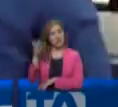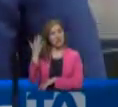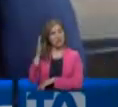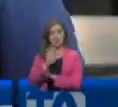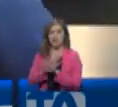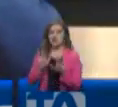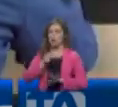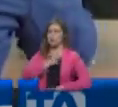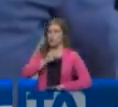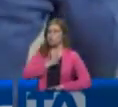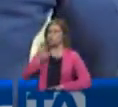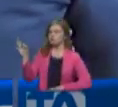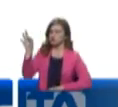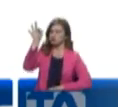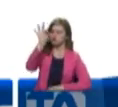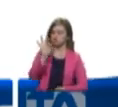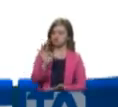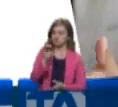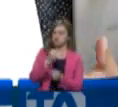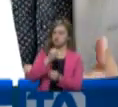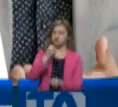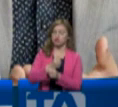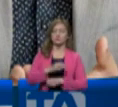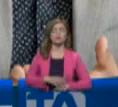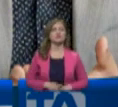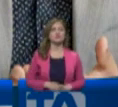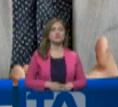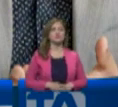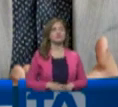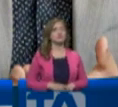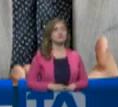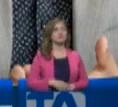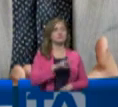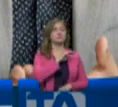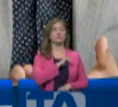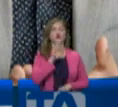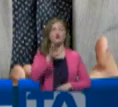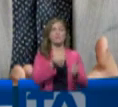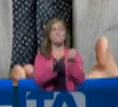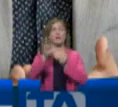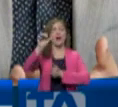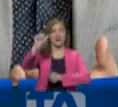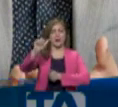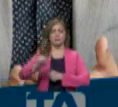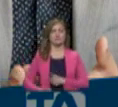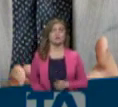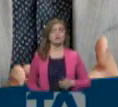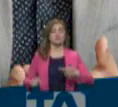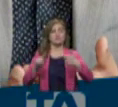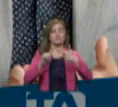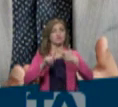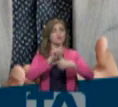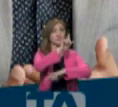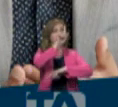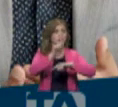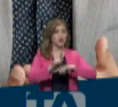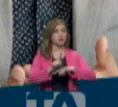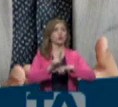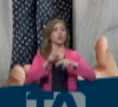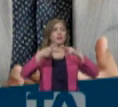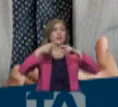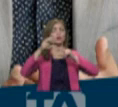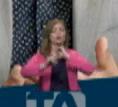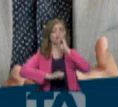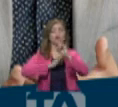ya tiene a su personal trabajando. En el Patronato Municipal San José está su hermana Lilia Yunda, en la Dirección Metropolitana de